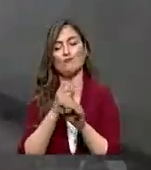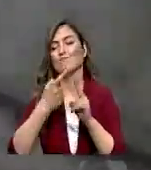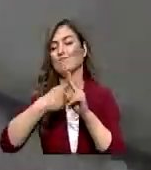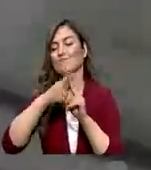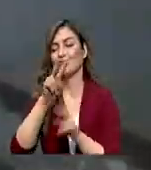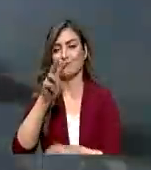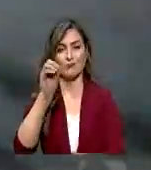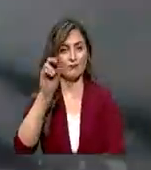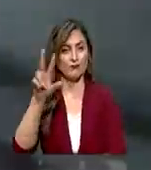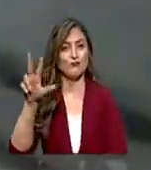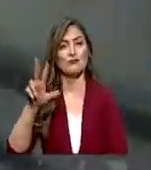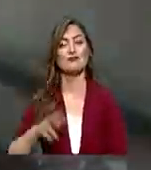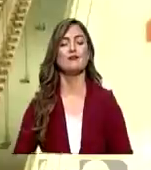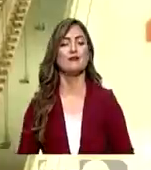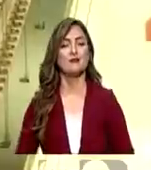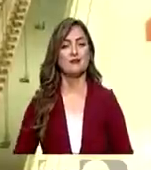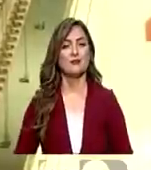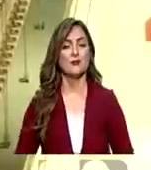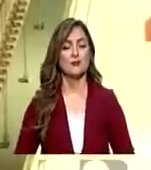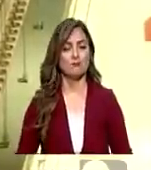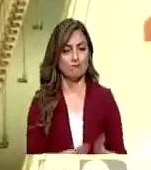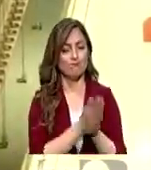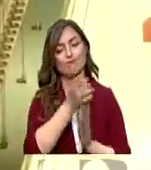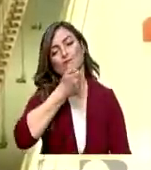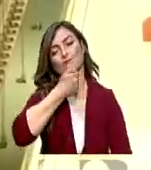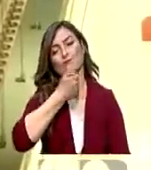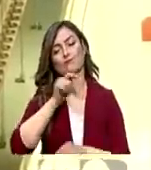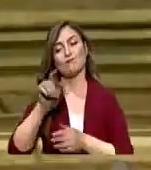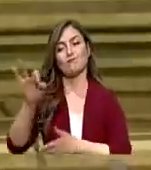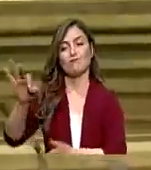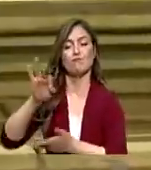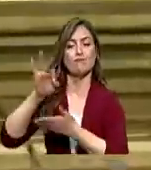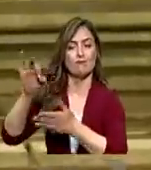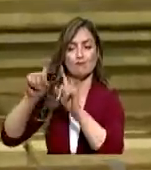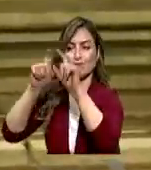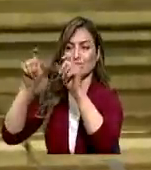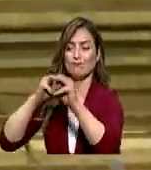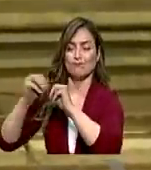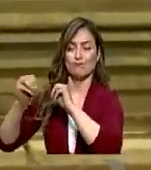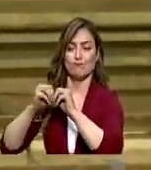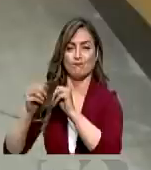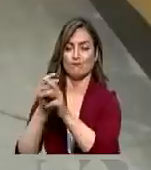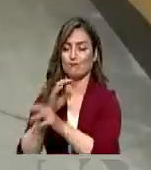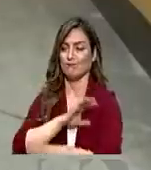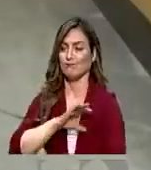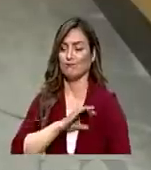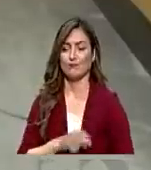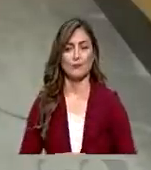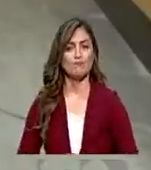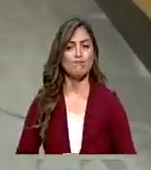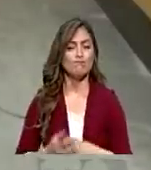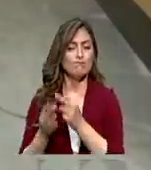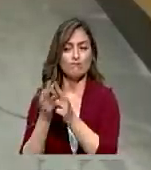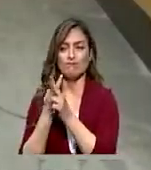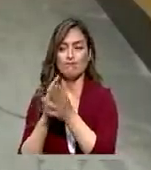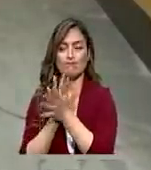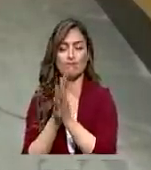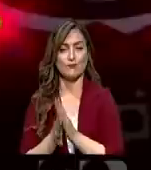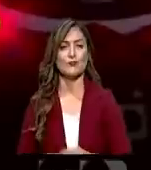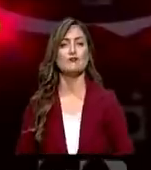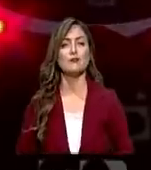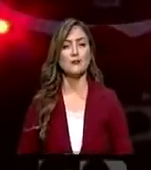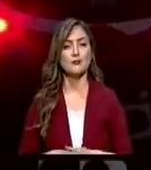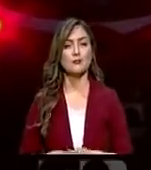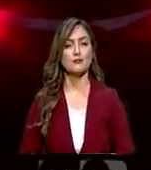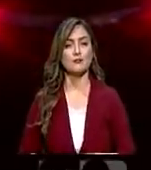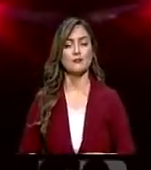en el 2023. Solicitamos una entrevista con algún representante de esta entidad municipal. Sin embargo, no recibimos respuesta.